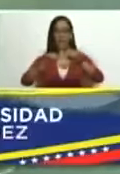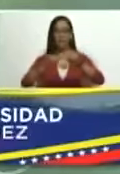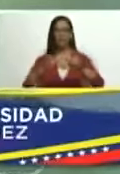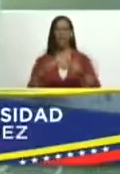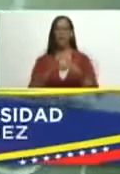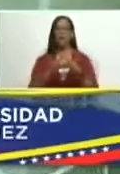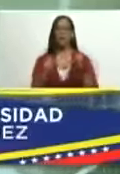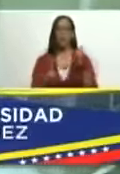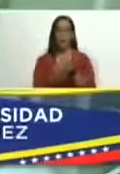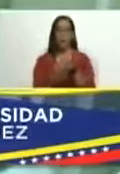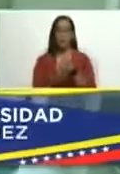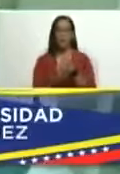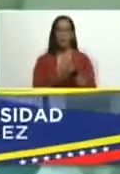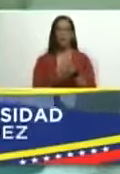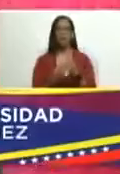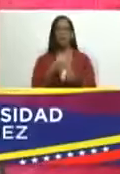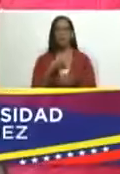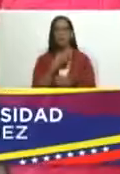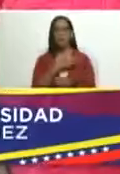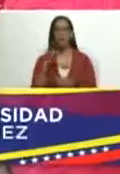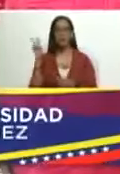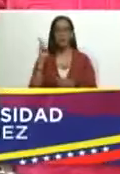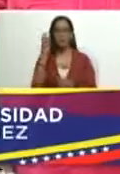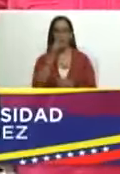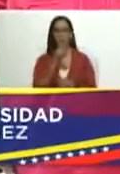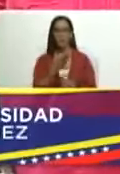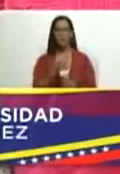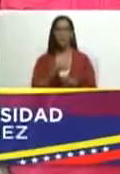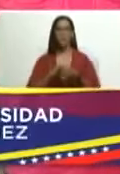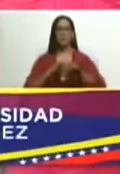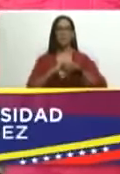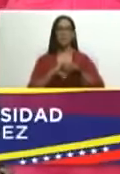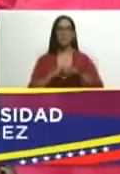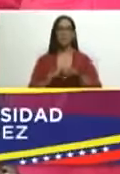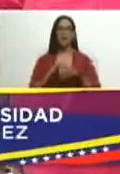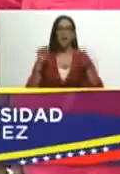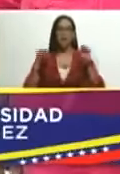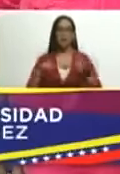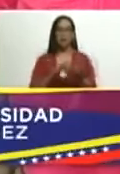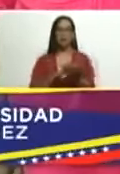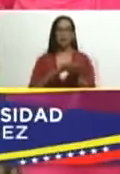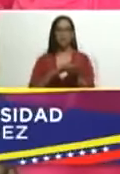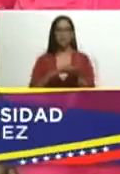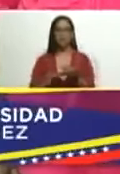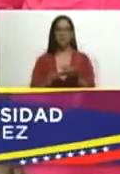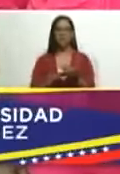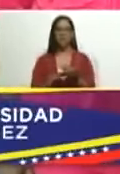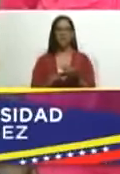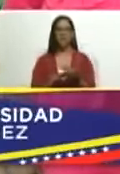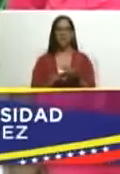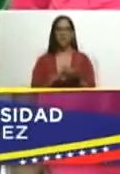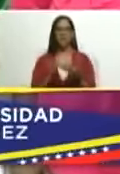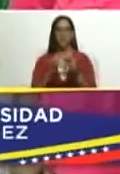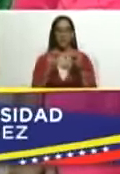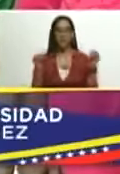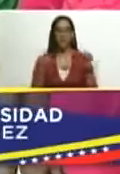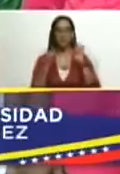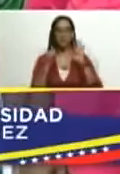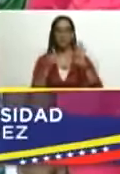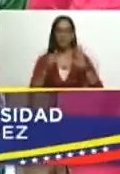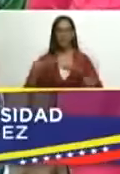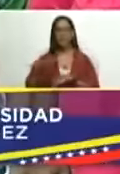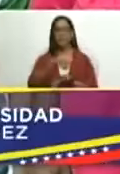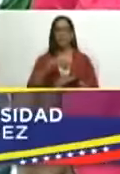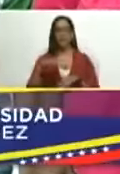Venezuela al Estado Trujillo. Aquí, presidente, hemos recuperado, hemos rehabilitado 6 plazas en